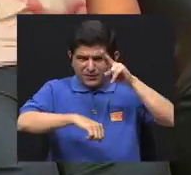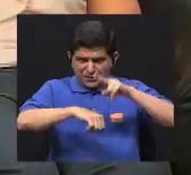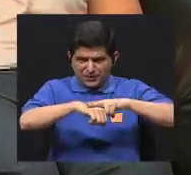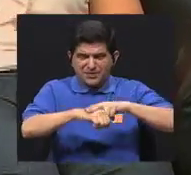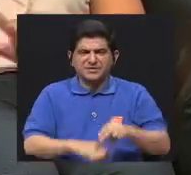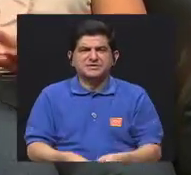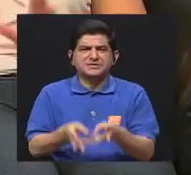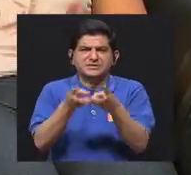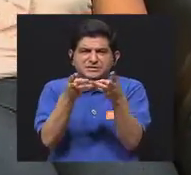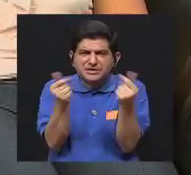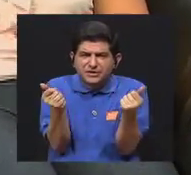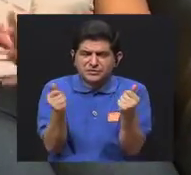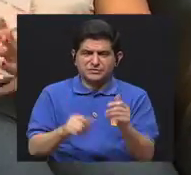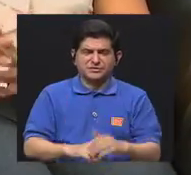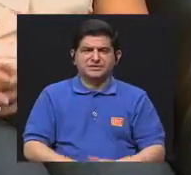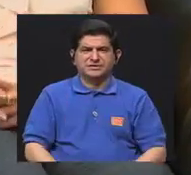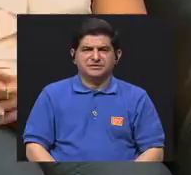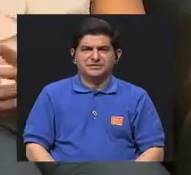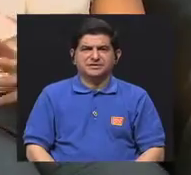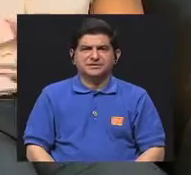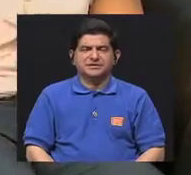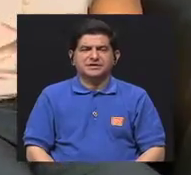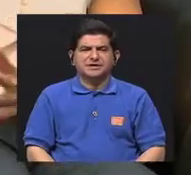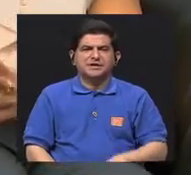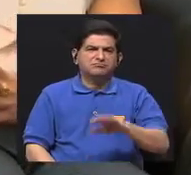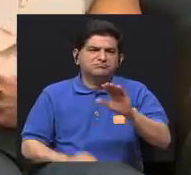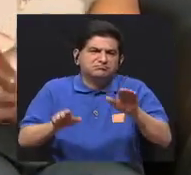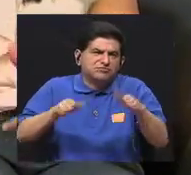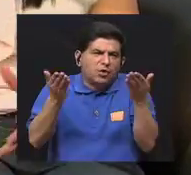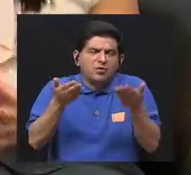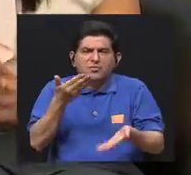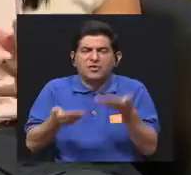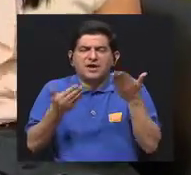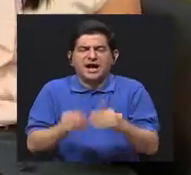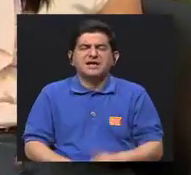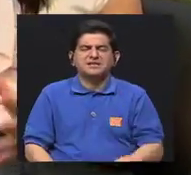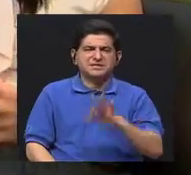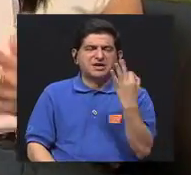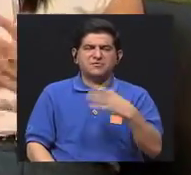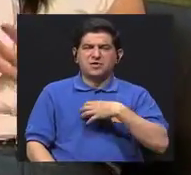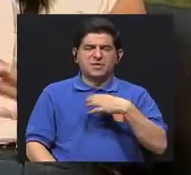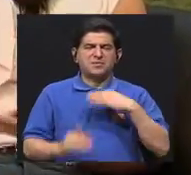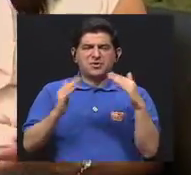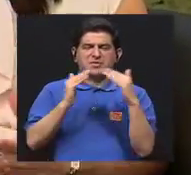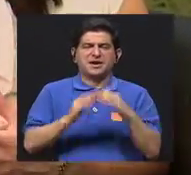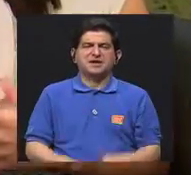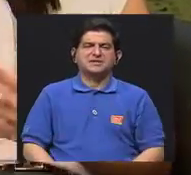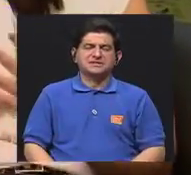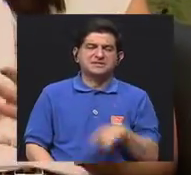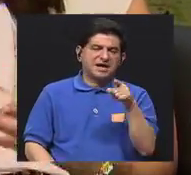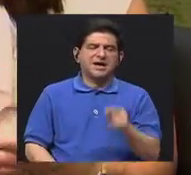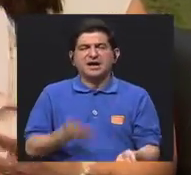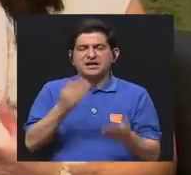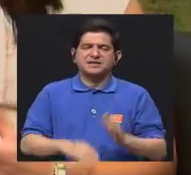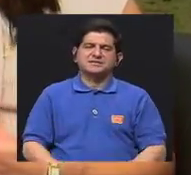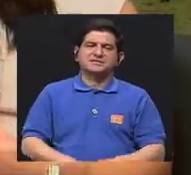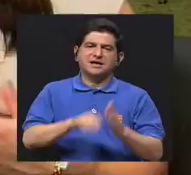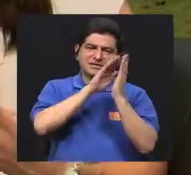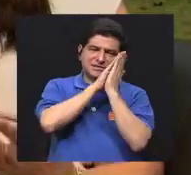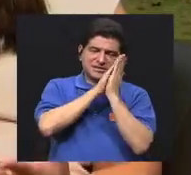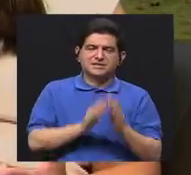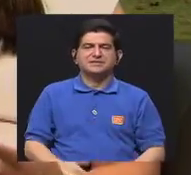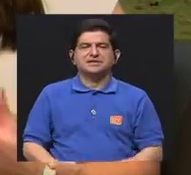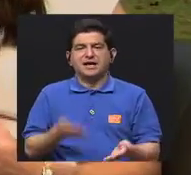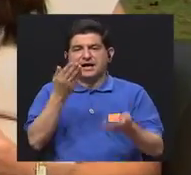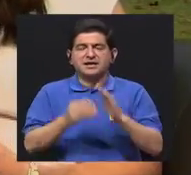a resolver con medidas casi que caseras, con reposo, con compresas tibias, con